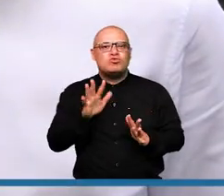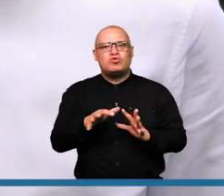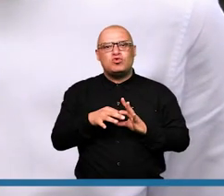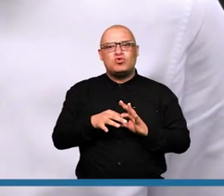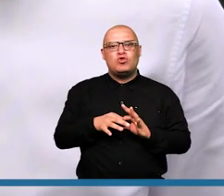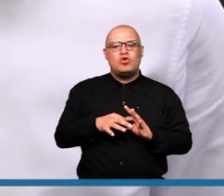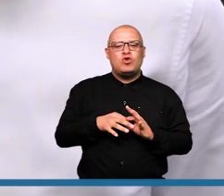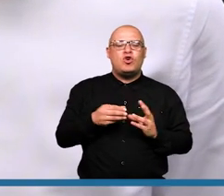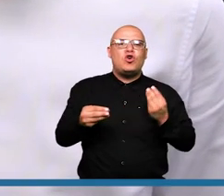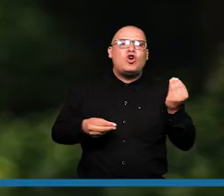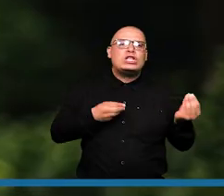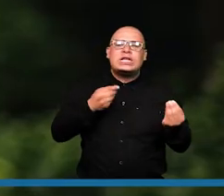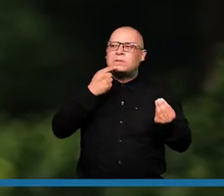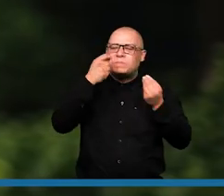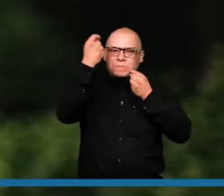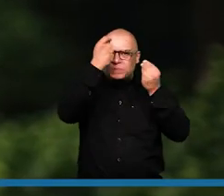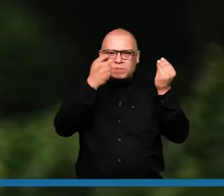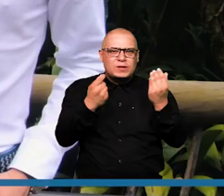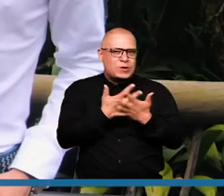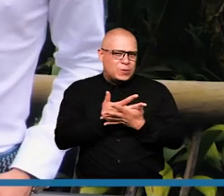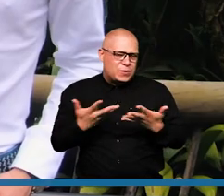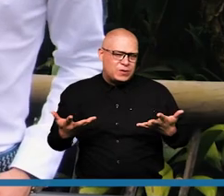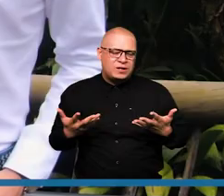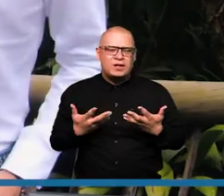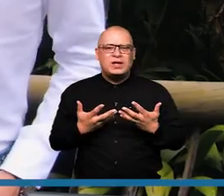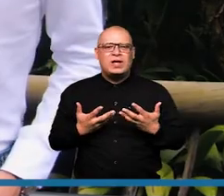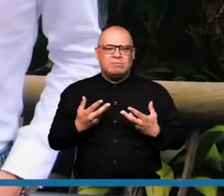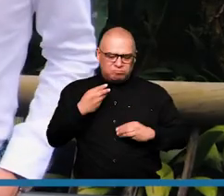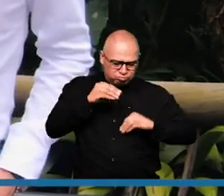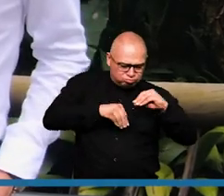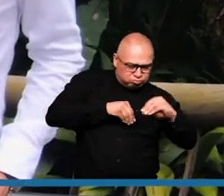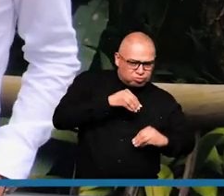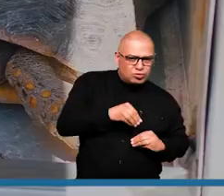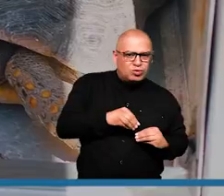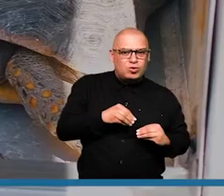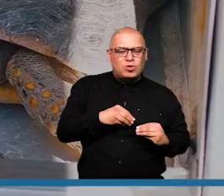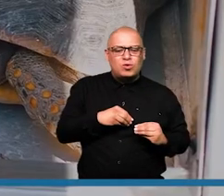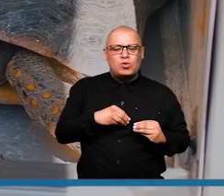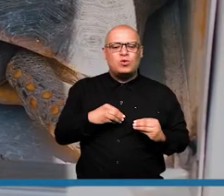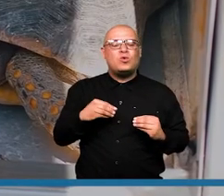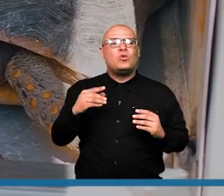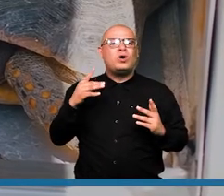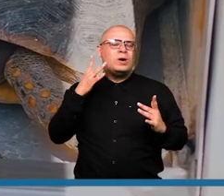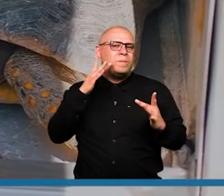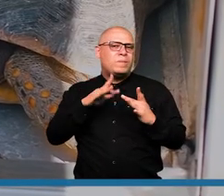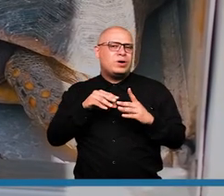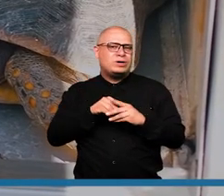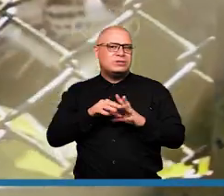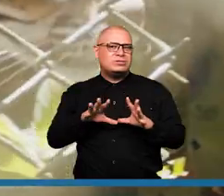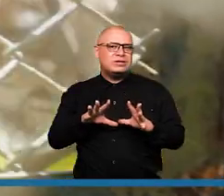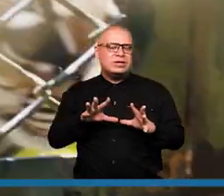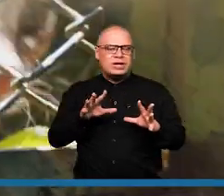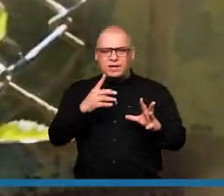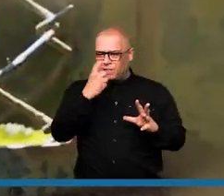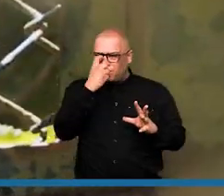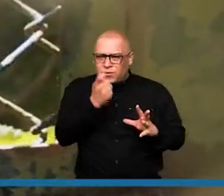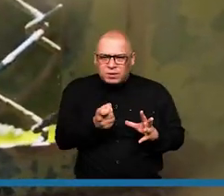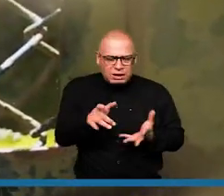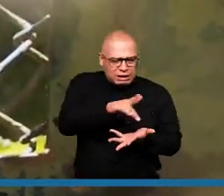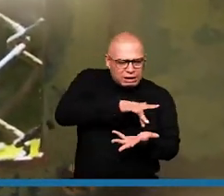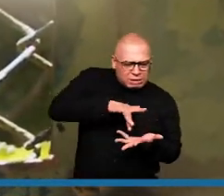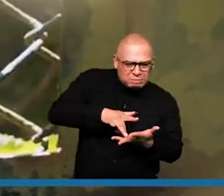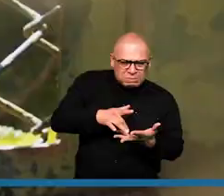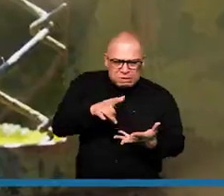incluso para la fabricación de bisutería, también hasta por condiciones de espiritismos